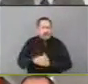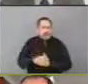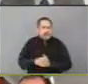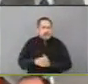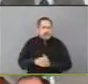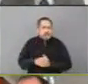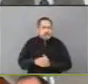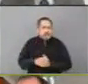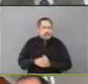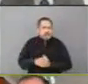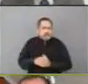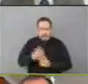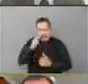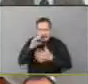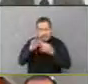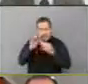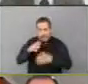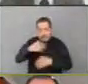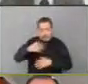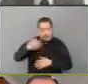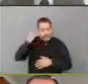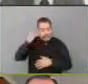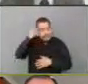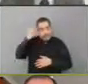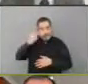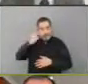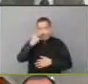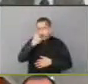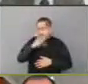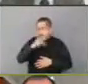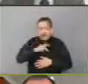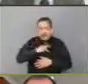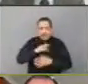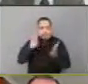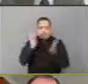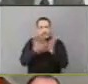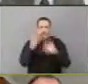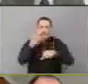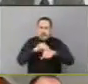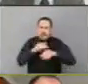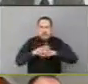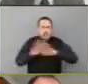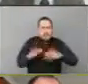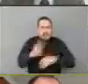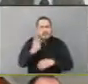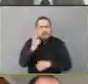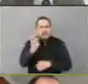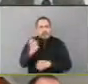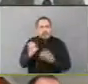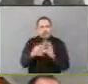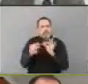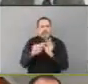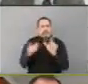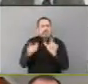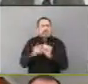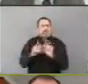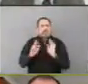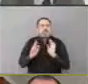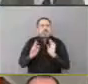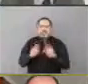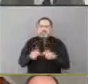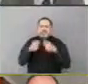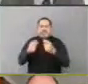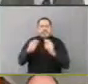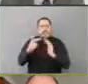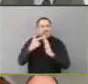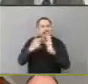a lo que se constriñe desde mi punto de vista es únicamente a imponer la sanción. Y para tal efecto tenemos que darle los